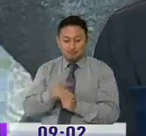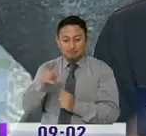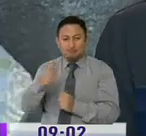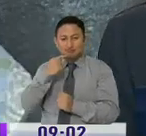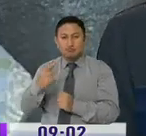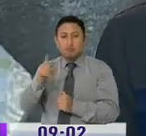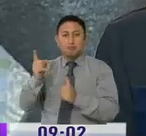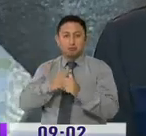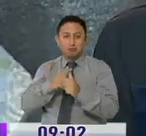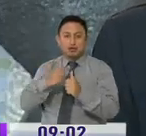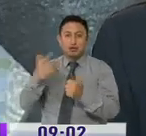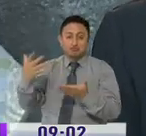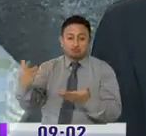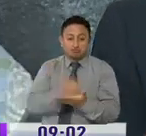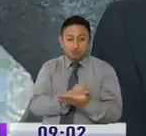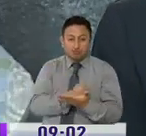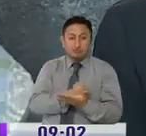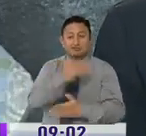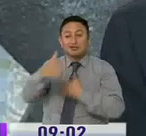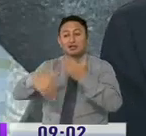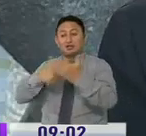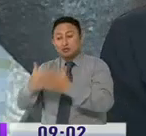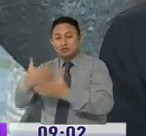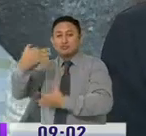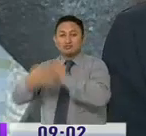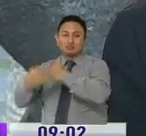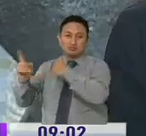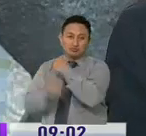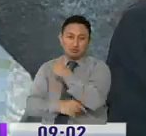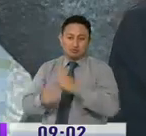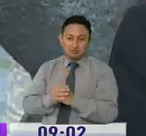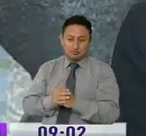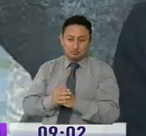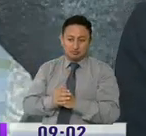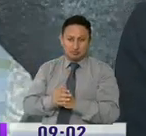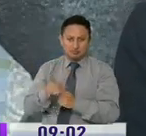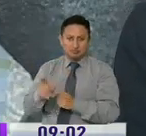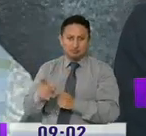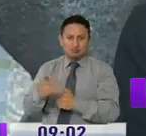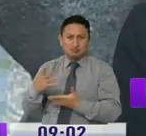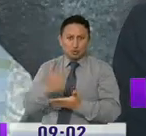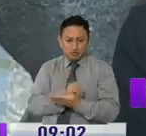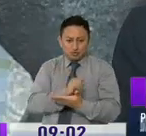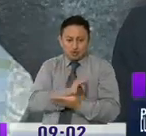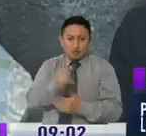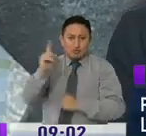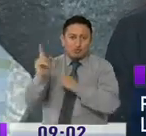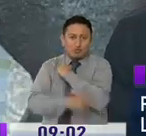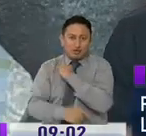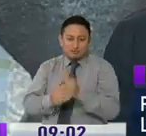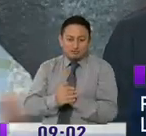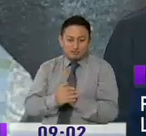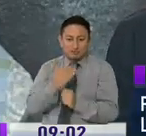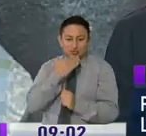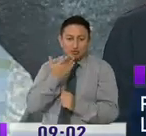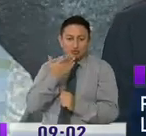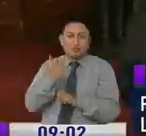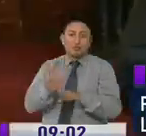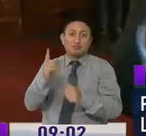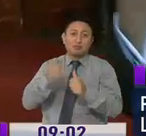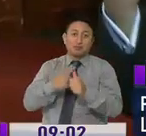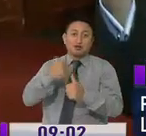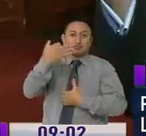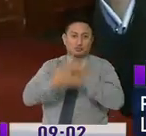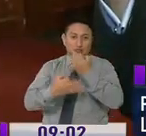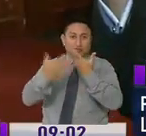buscaba un comiso sin sentencia. El comiso de por sí es una pena. ¿Cómo puede existir un comiso si no existe una sentencia? Lo